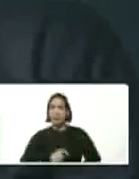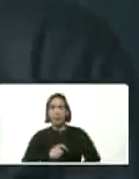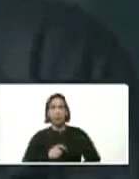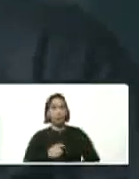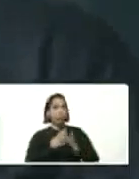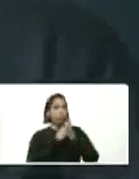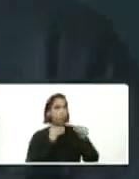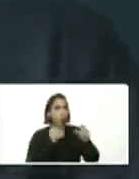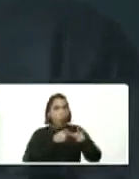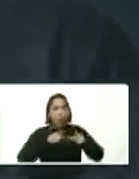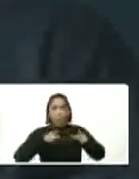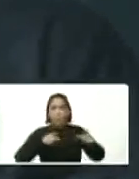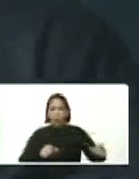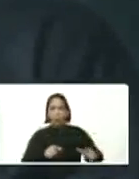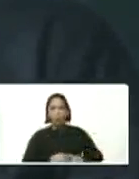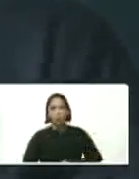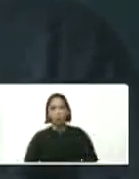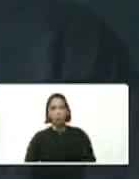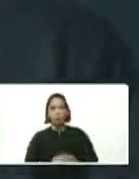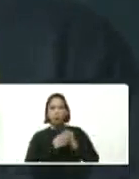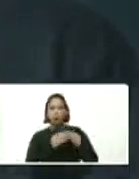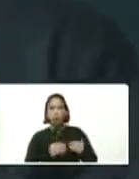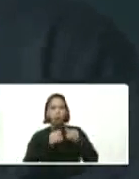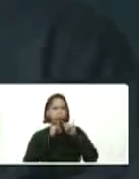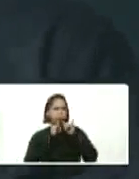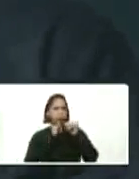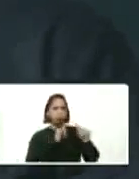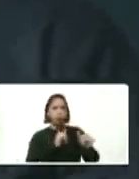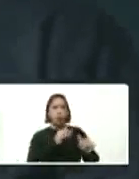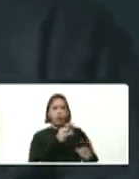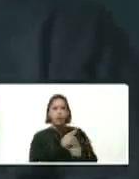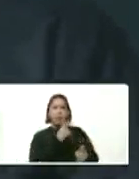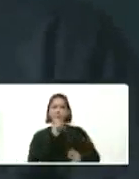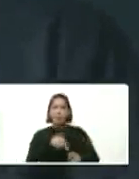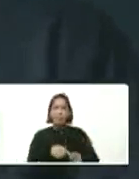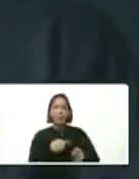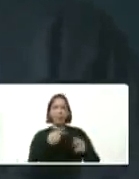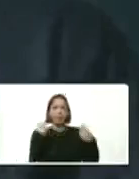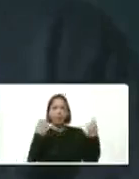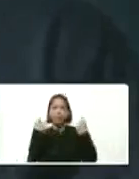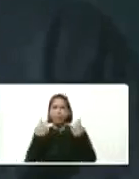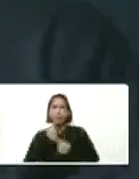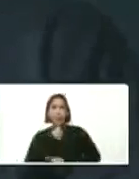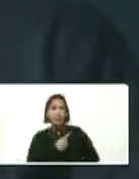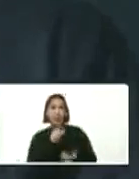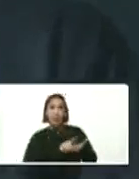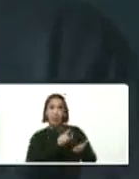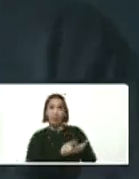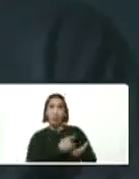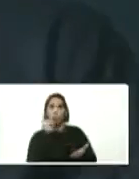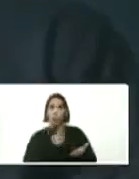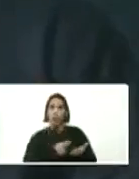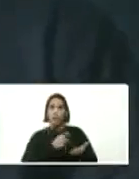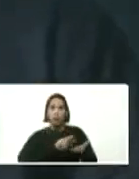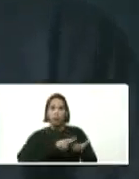los espacios, presidente, a través de las redes, de las paredes, de los medios. Hay que decir que este libro va a ser traducido al inglés, se